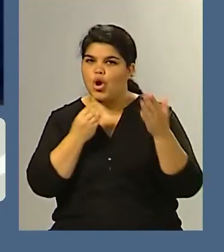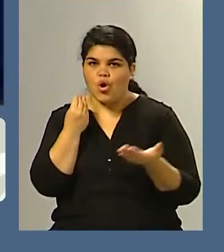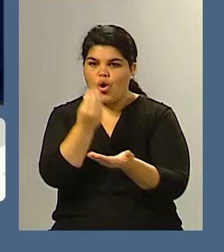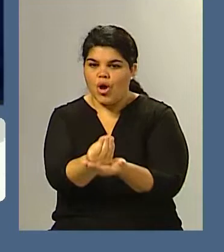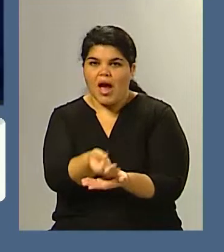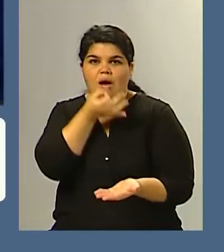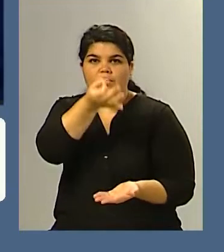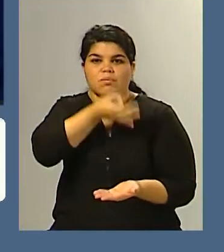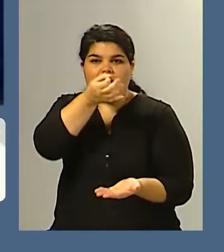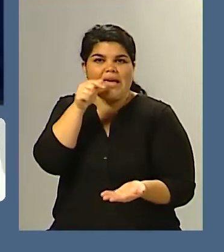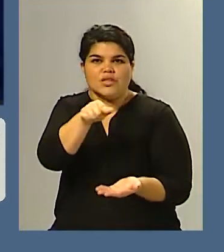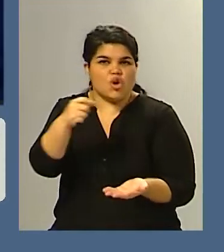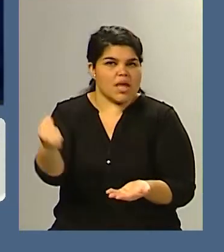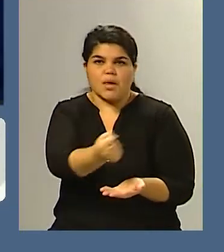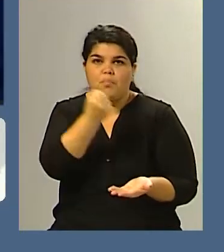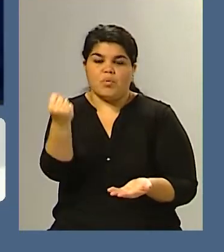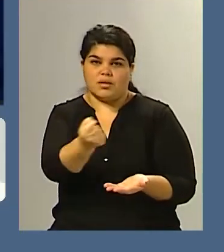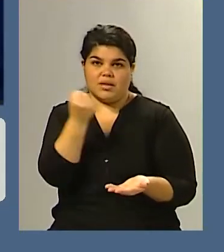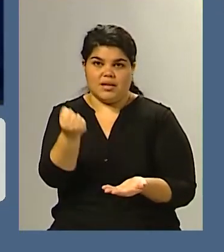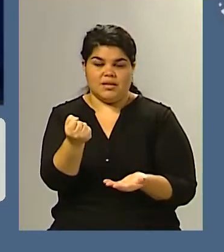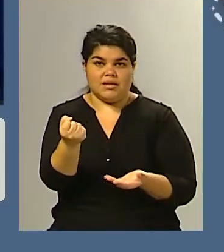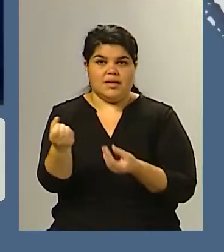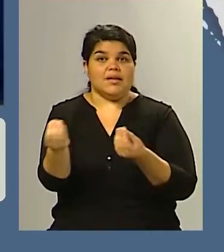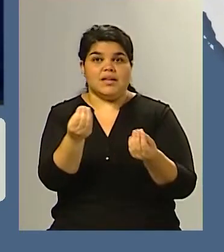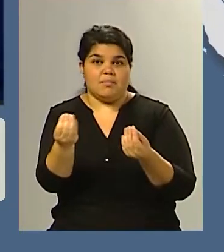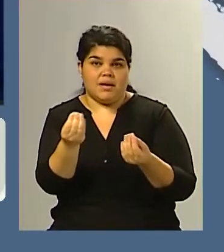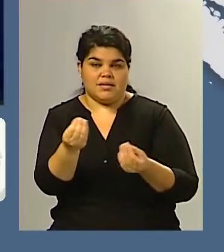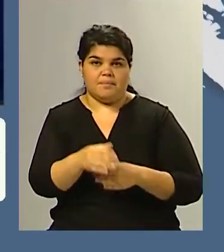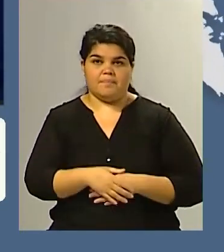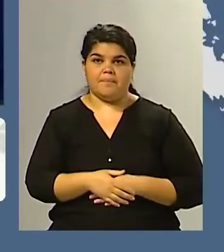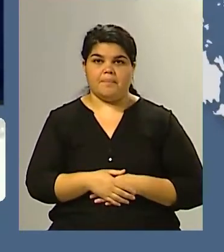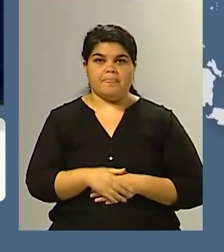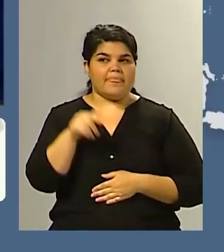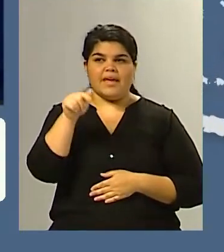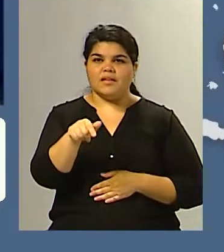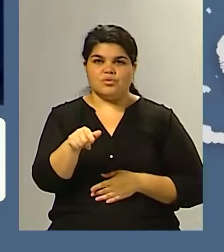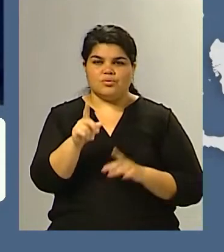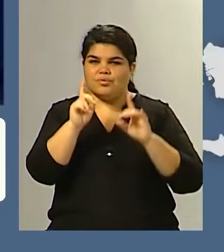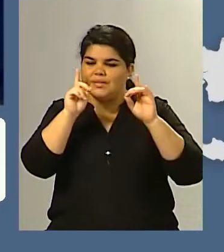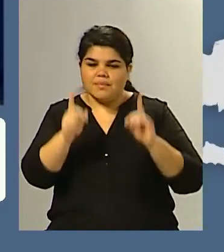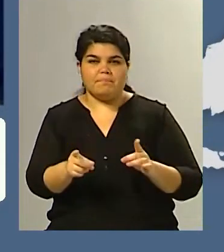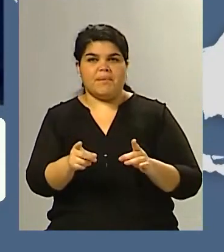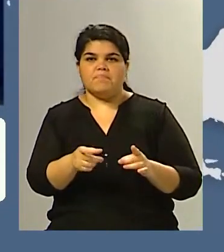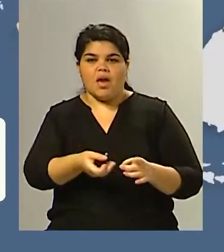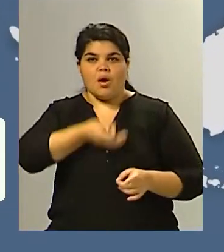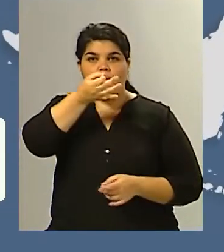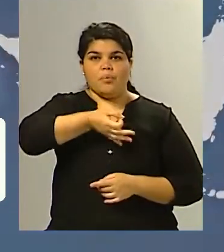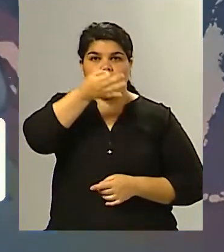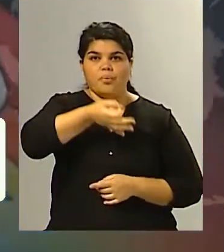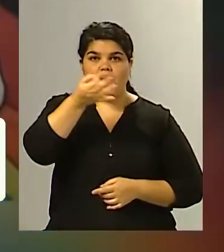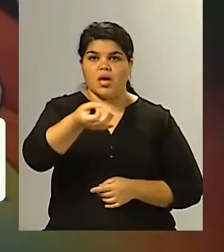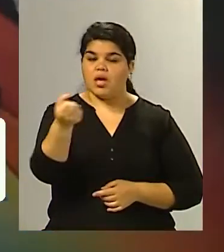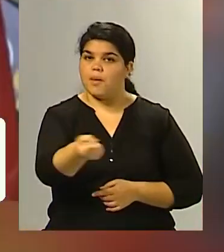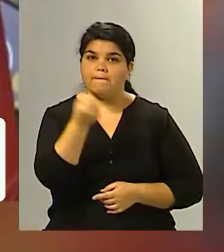la razón por la cual ellas tienen que estar necesariamente enmarcadas dentro de un enfoque